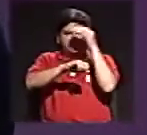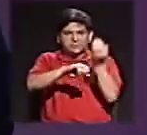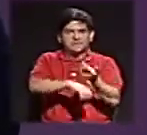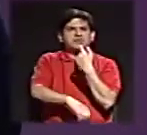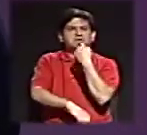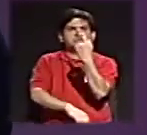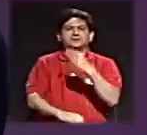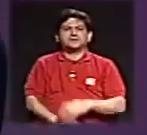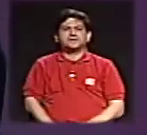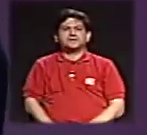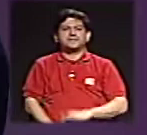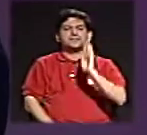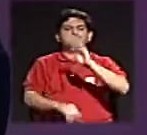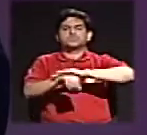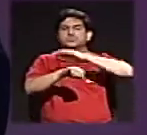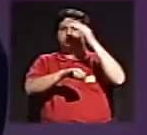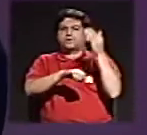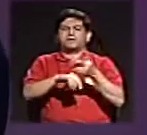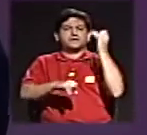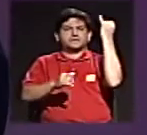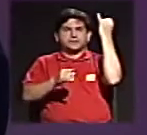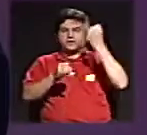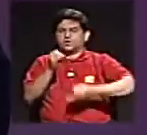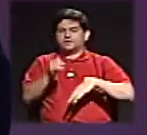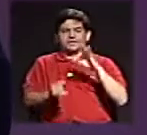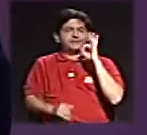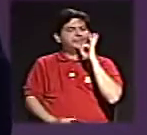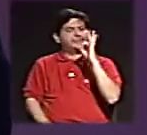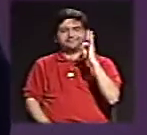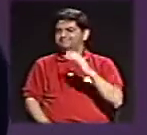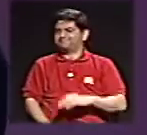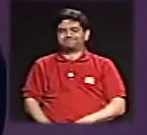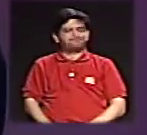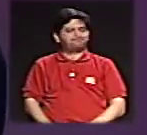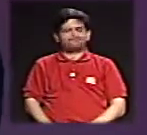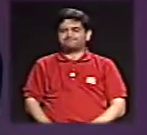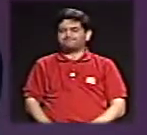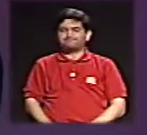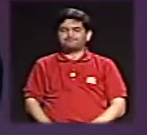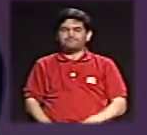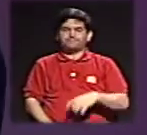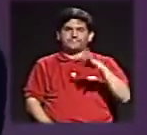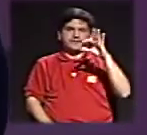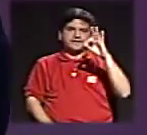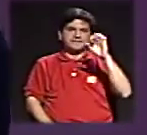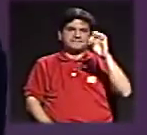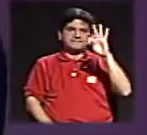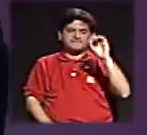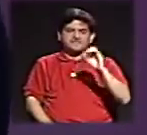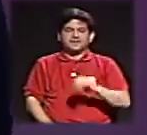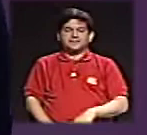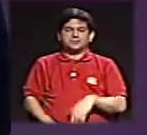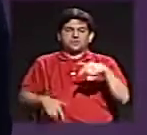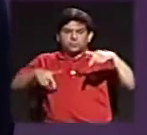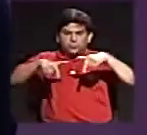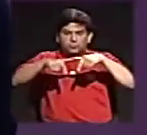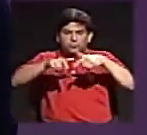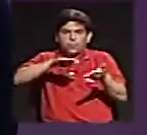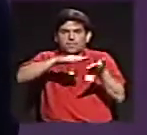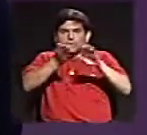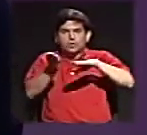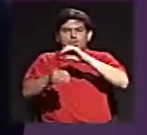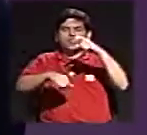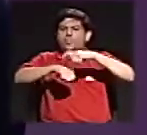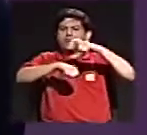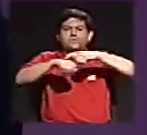se le dice, su embarazo no va a llegar a feliz término, el feto va a morir en su útero o en el momento